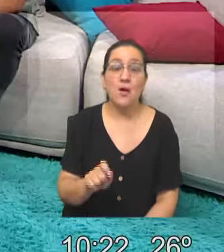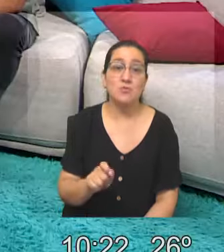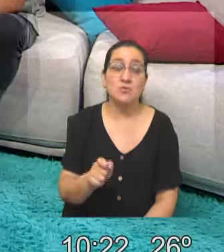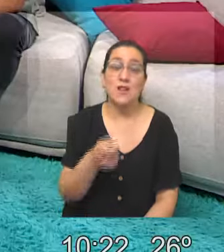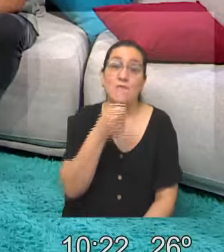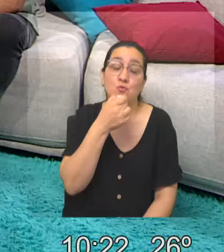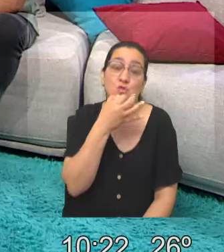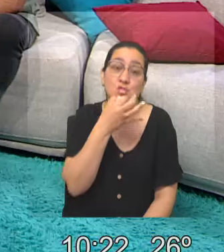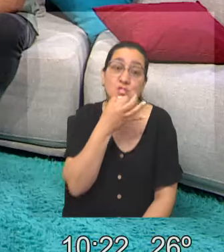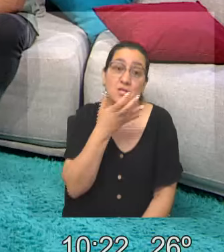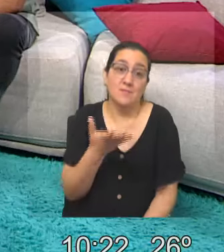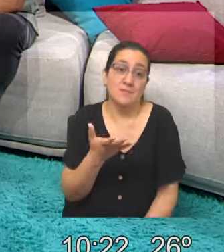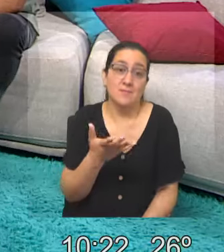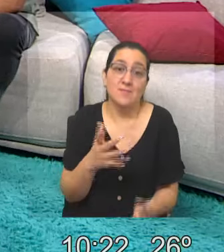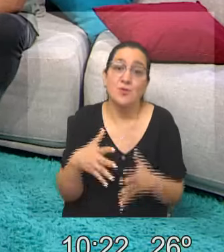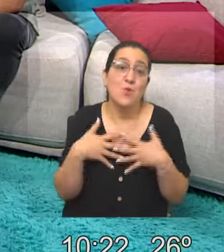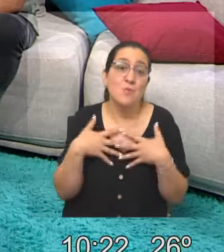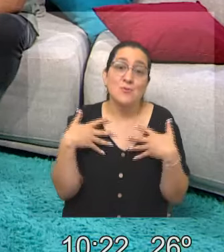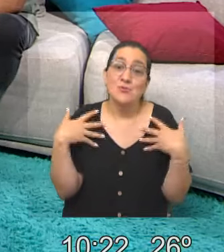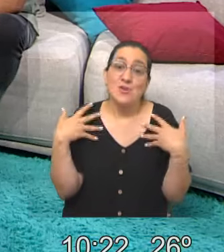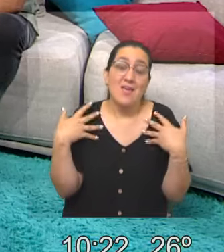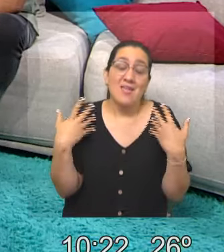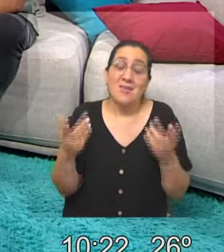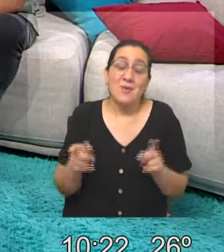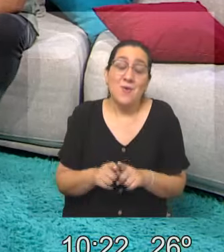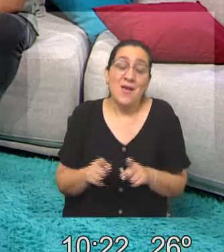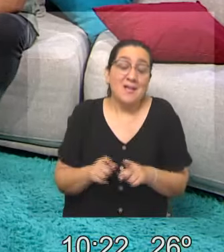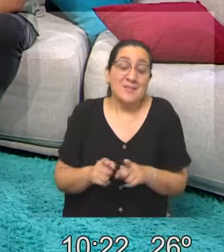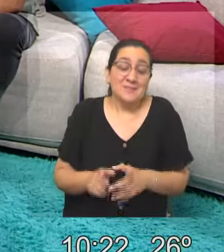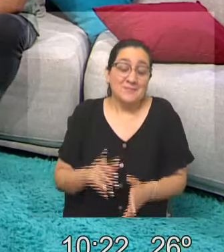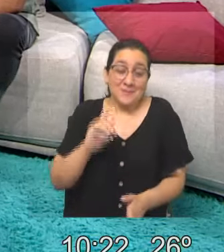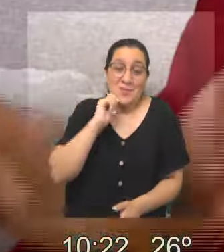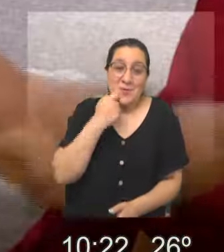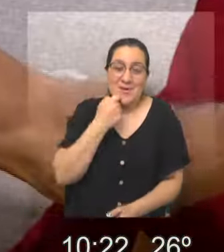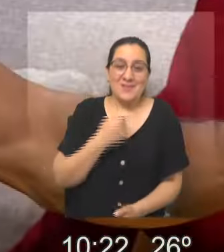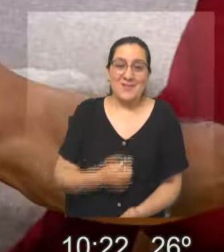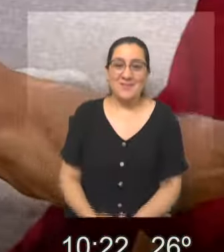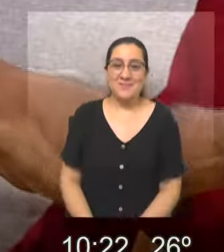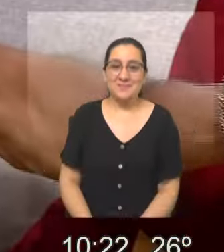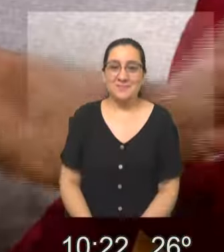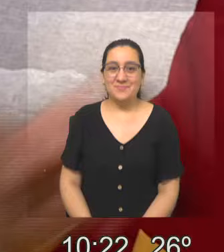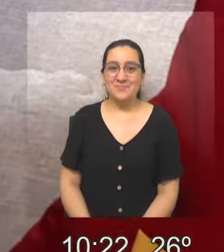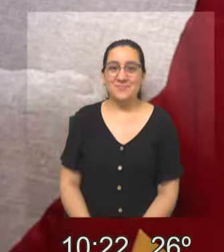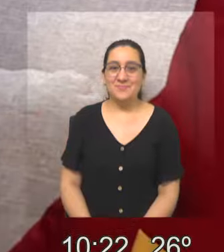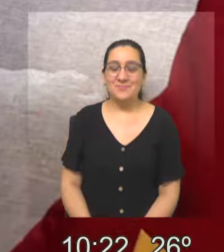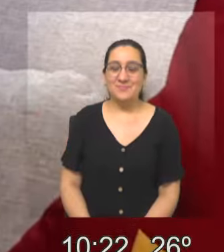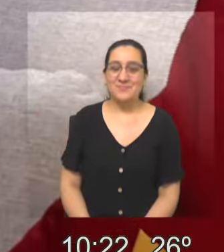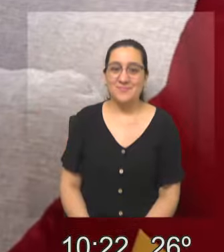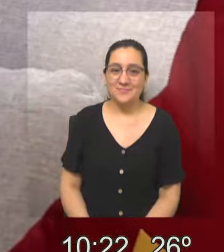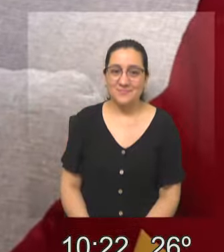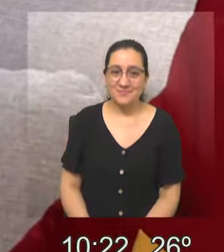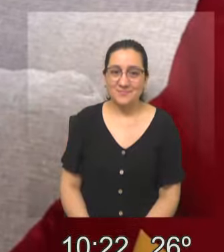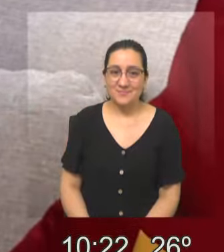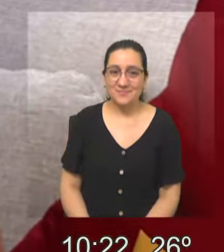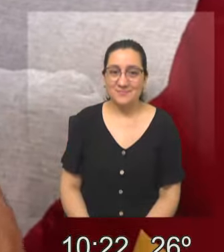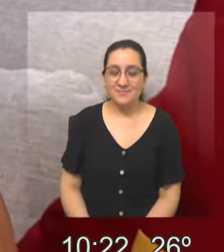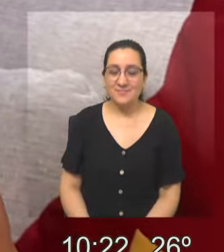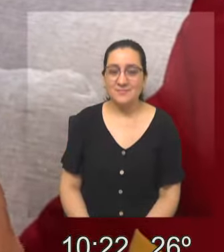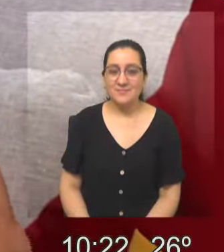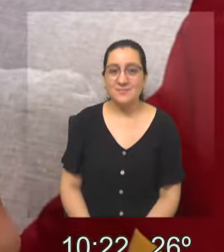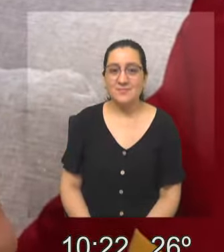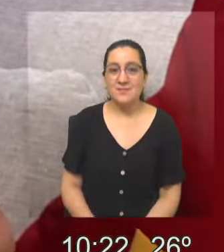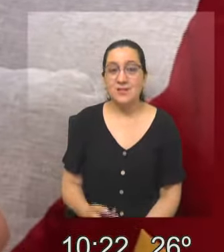emocionaba igual. Emocionaba igual sí, de la frutillita. Sí, pobrecita la frutilla, sí. Se percibe linda esa, te dije, voy a hacerle una